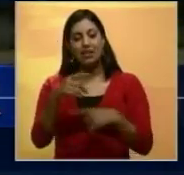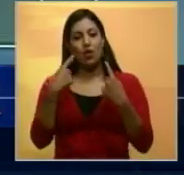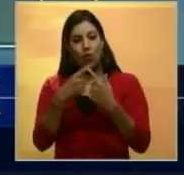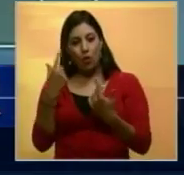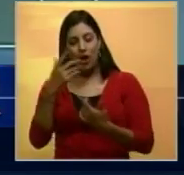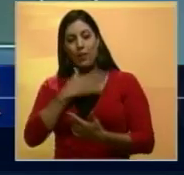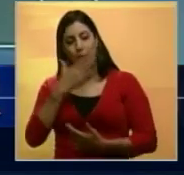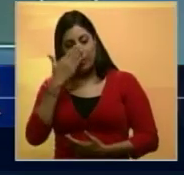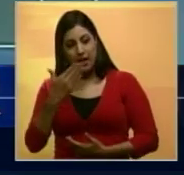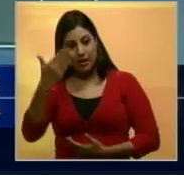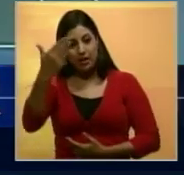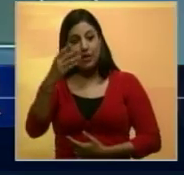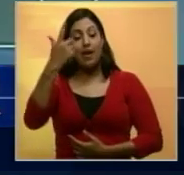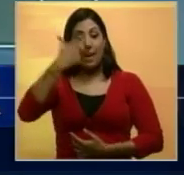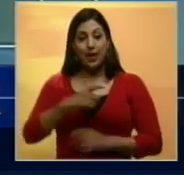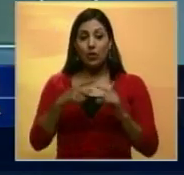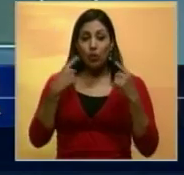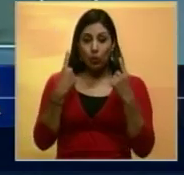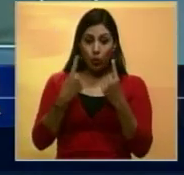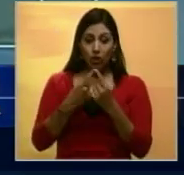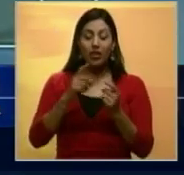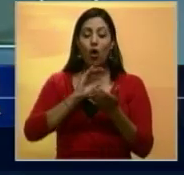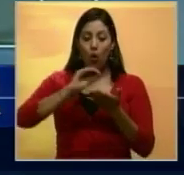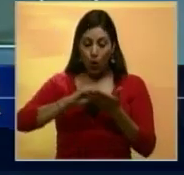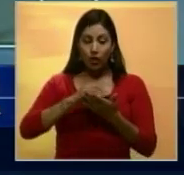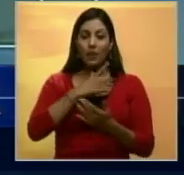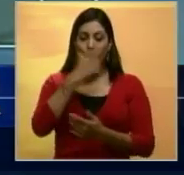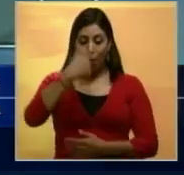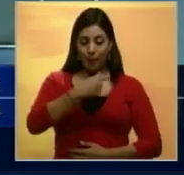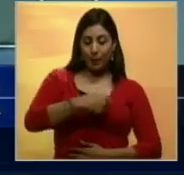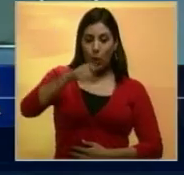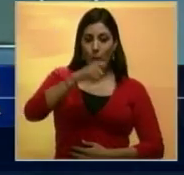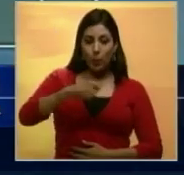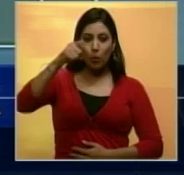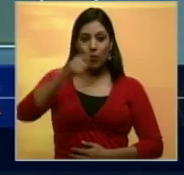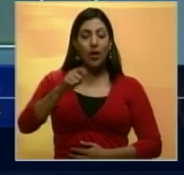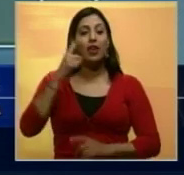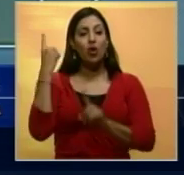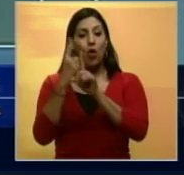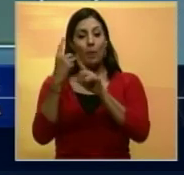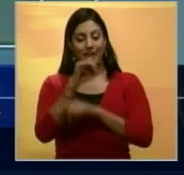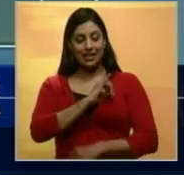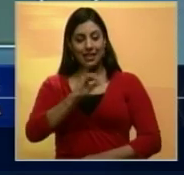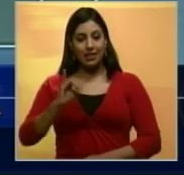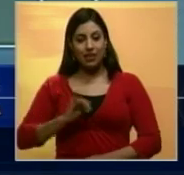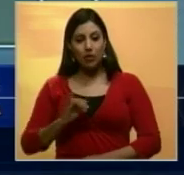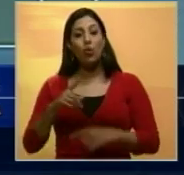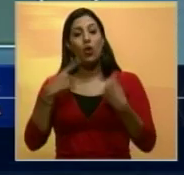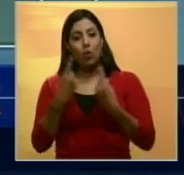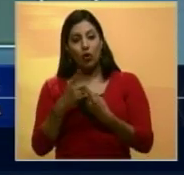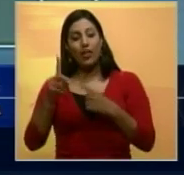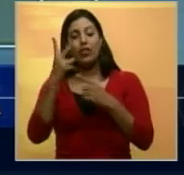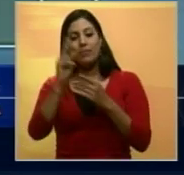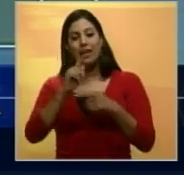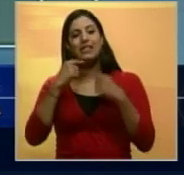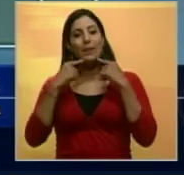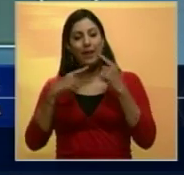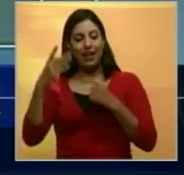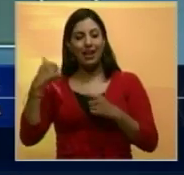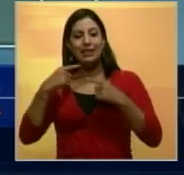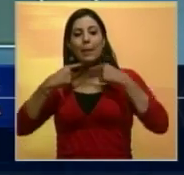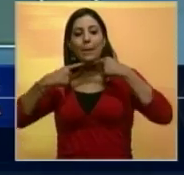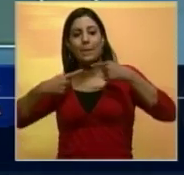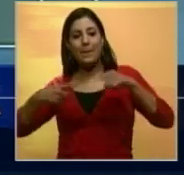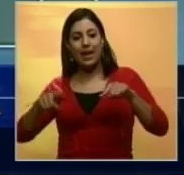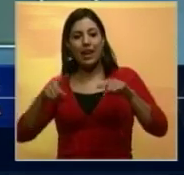de Abu Dhabi. El partido fue el regreso del tenista español a la competencia individual 2 meses después de perder en la segunda ronda